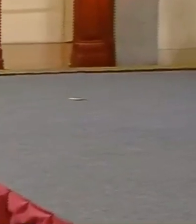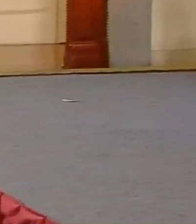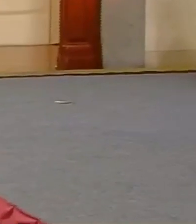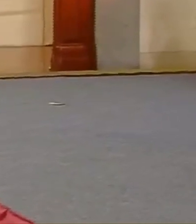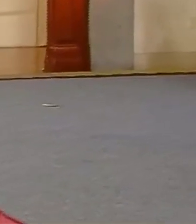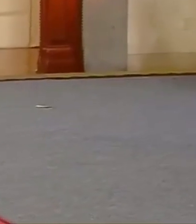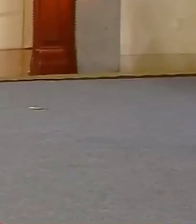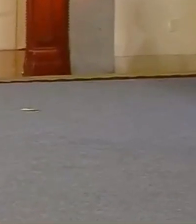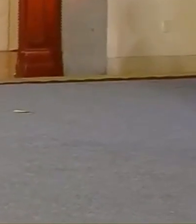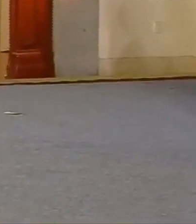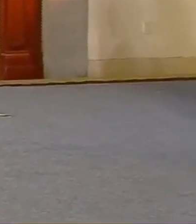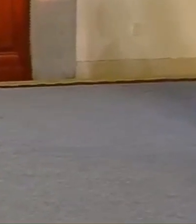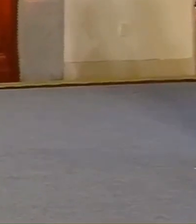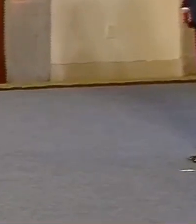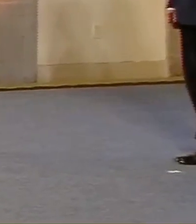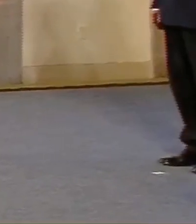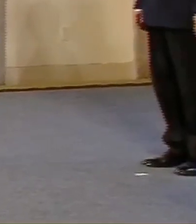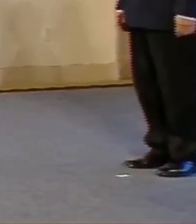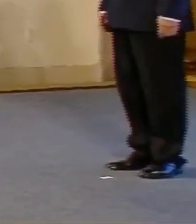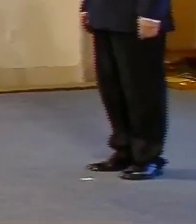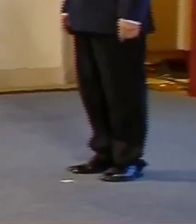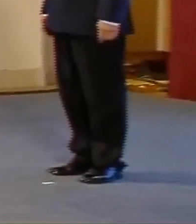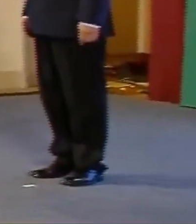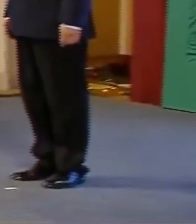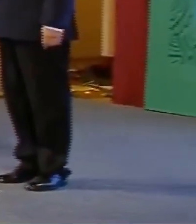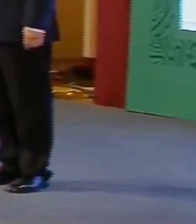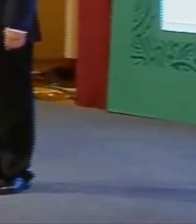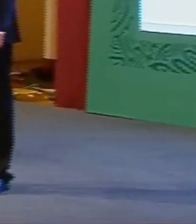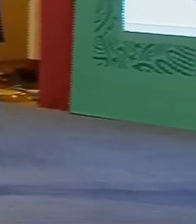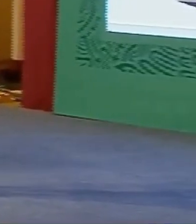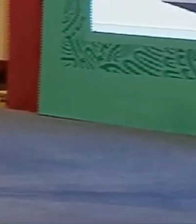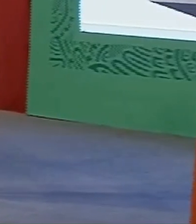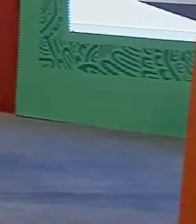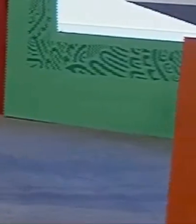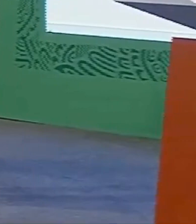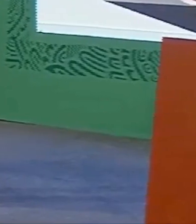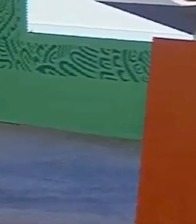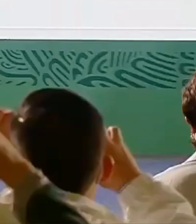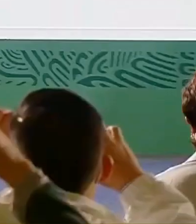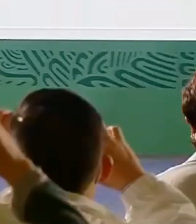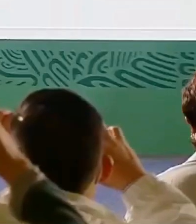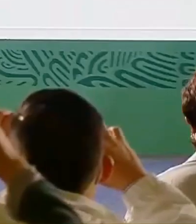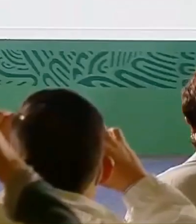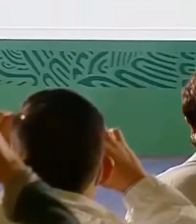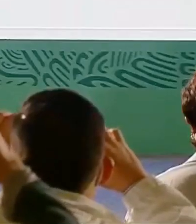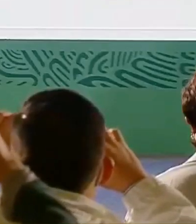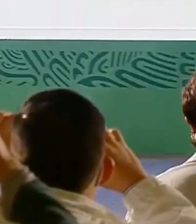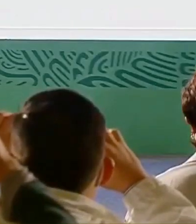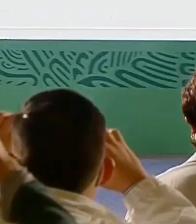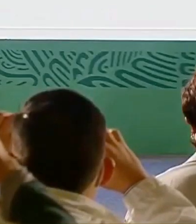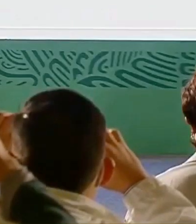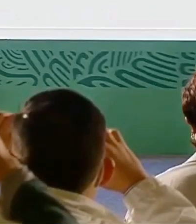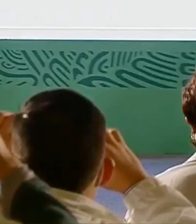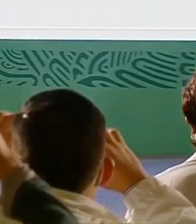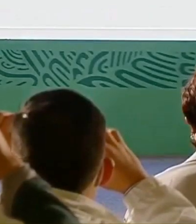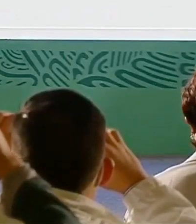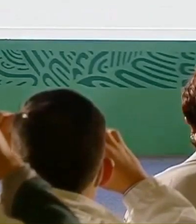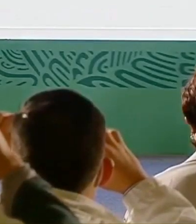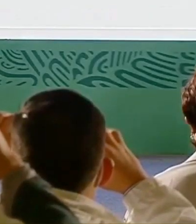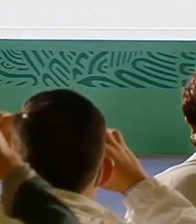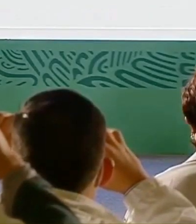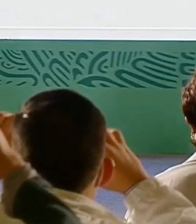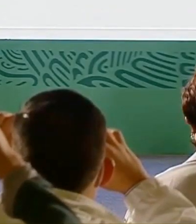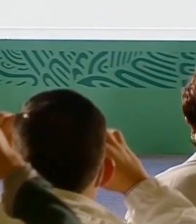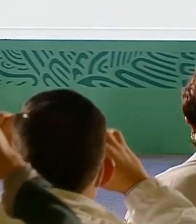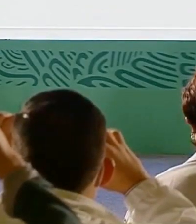Vázquez, a quien describen sus superiores como con alto compromiso, espíritu de cuerpo y de